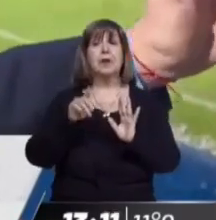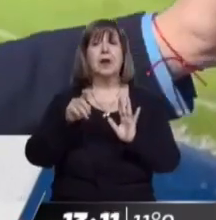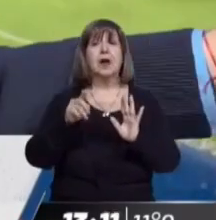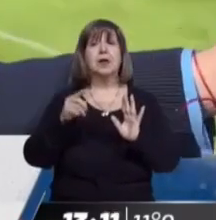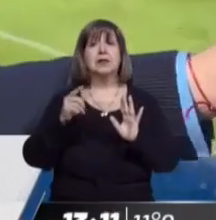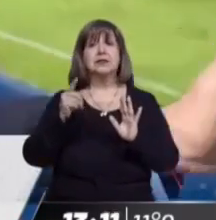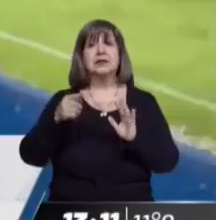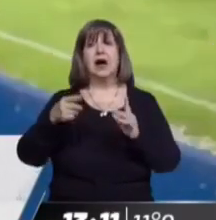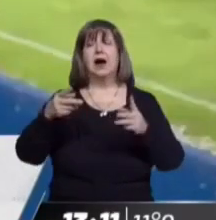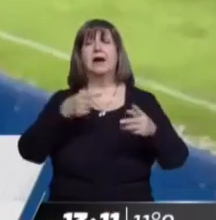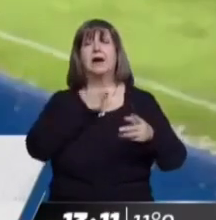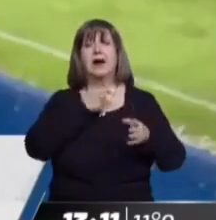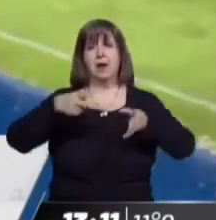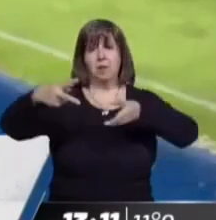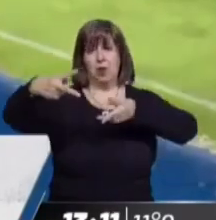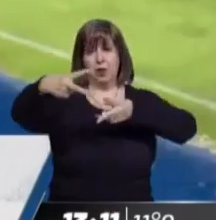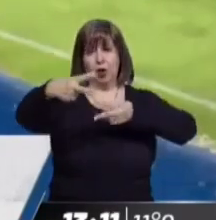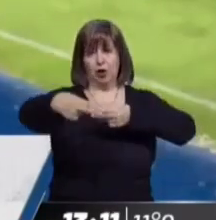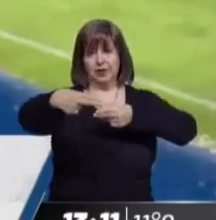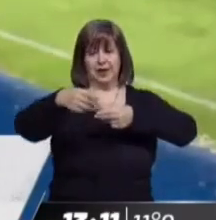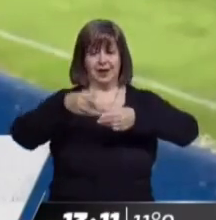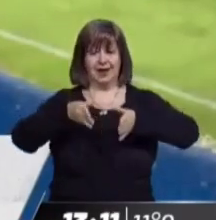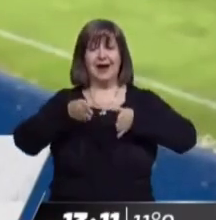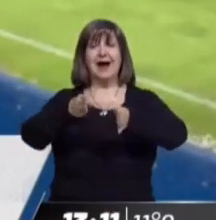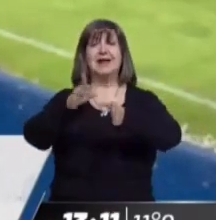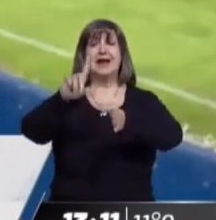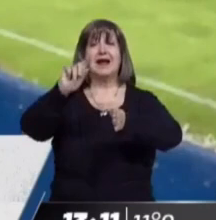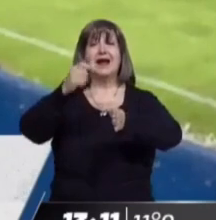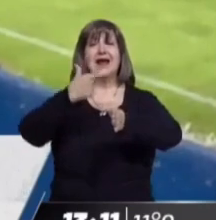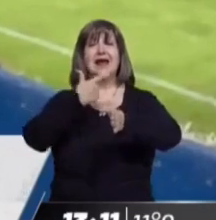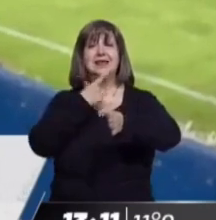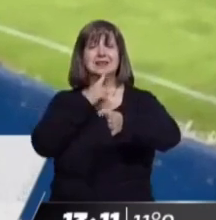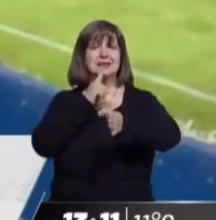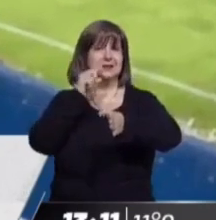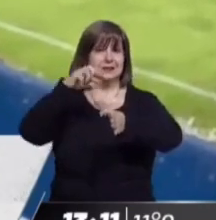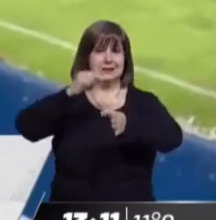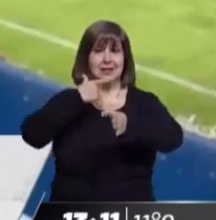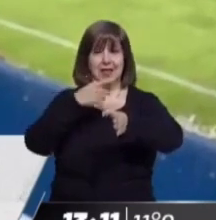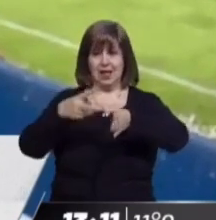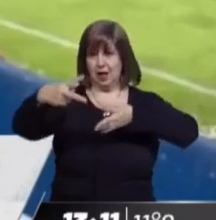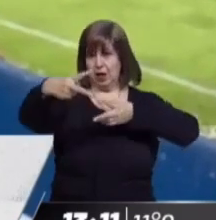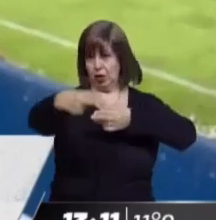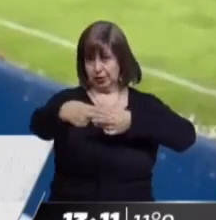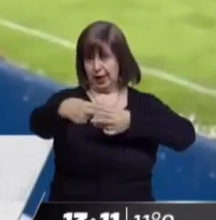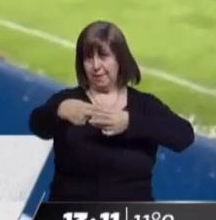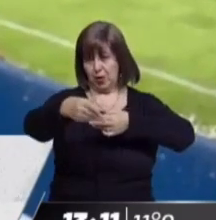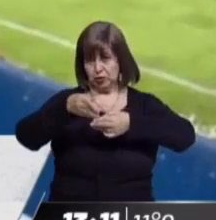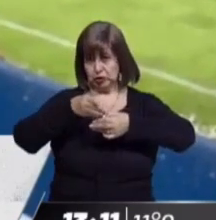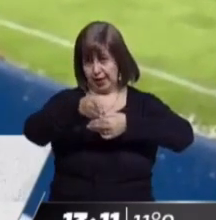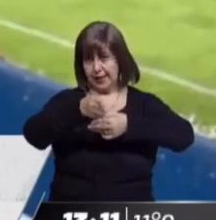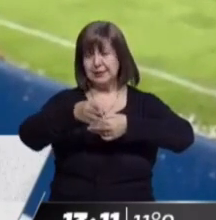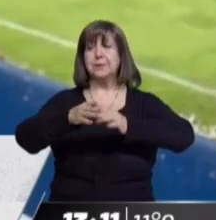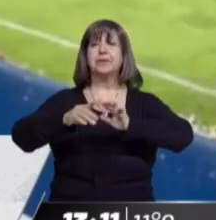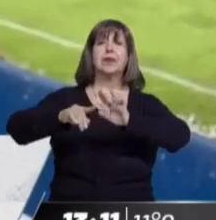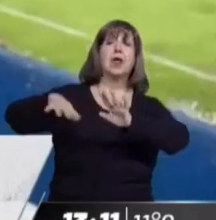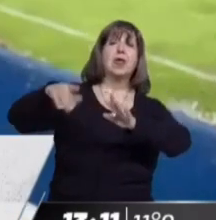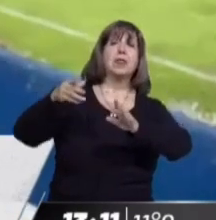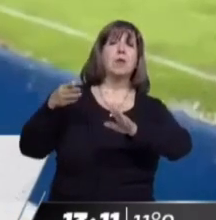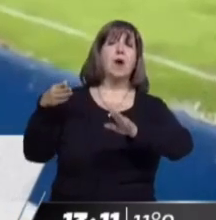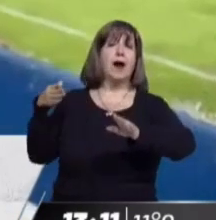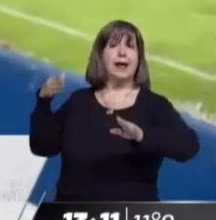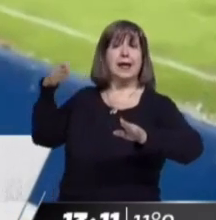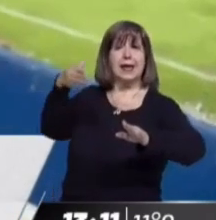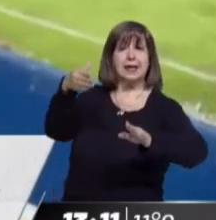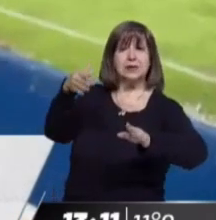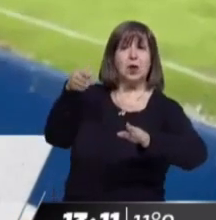es cortar acá c las tipas que es como se hace naturalmente en todos los partidos después todo el ingreso